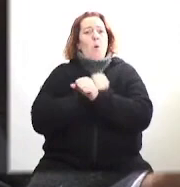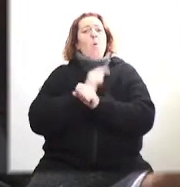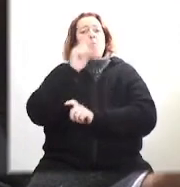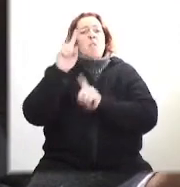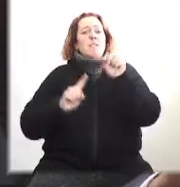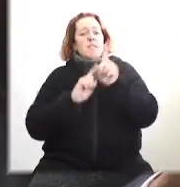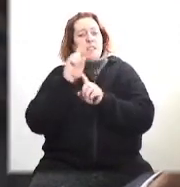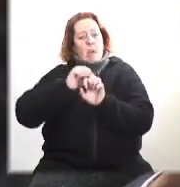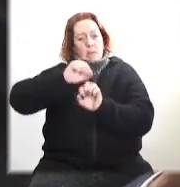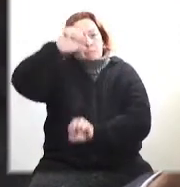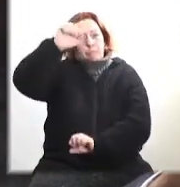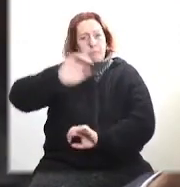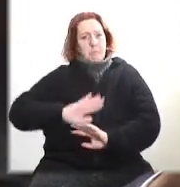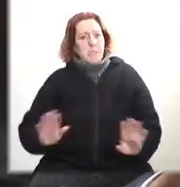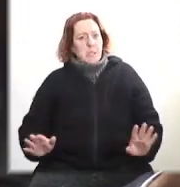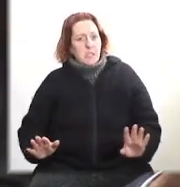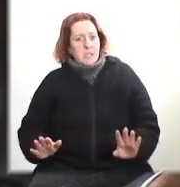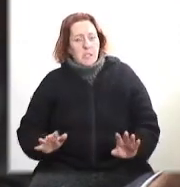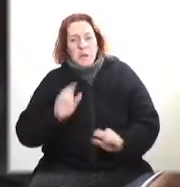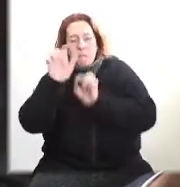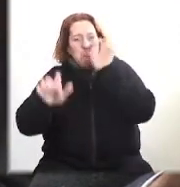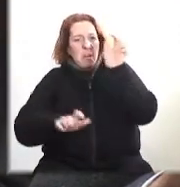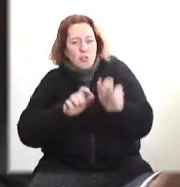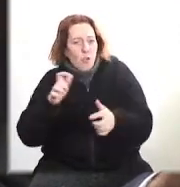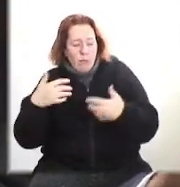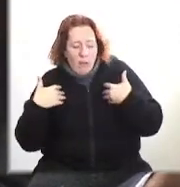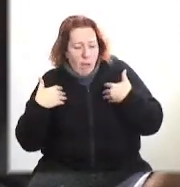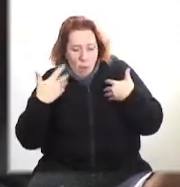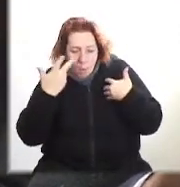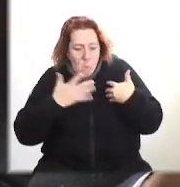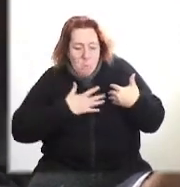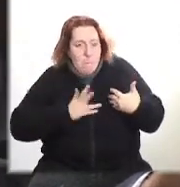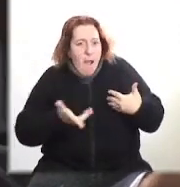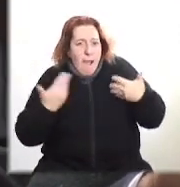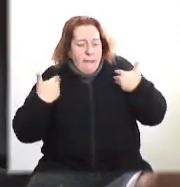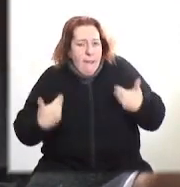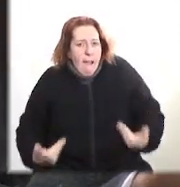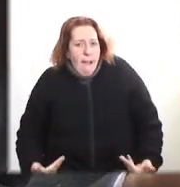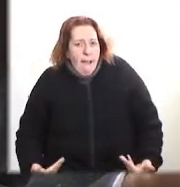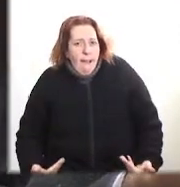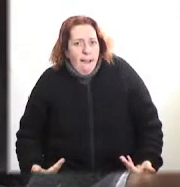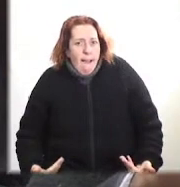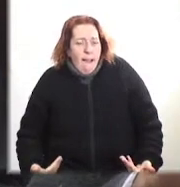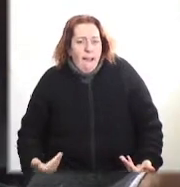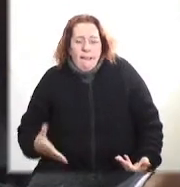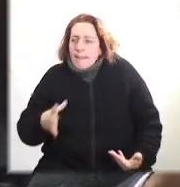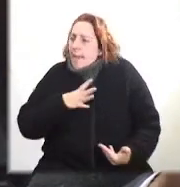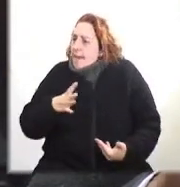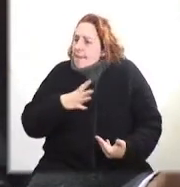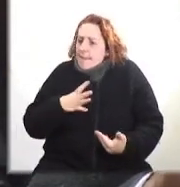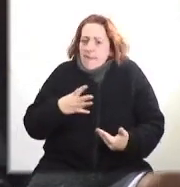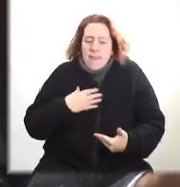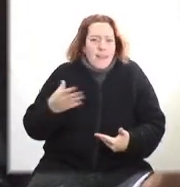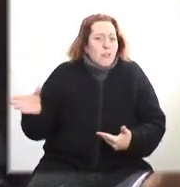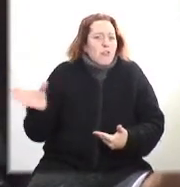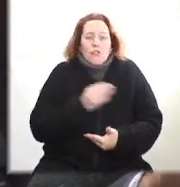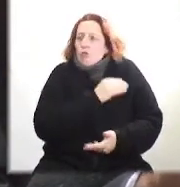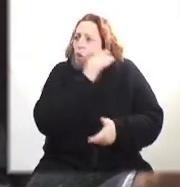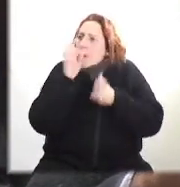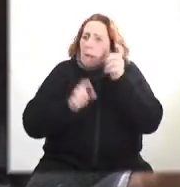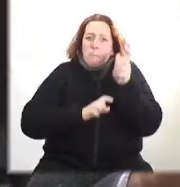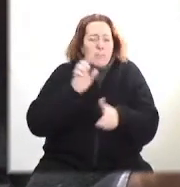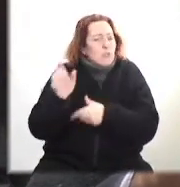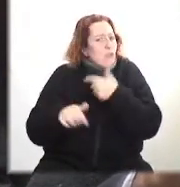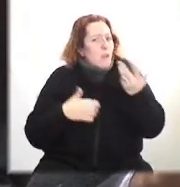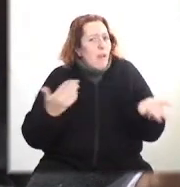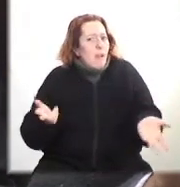yo digo, la gente de carne y hueso que vive y arde en nuestras calles, como diría un gran político del